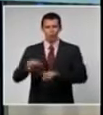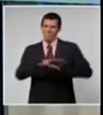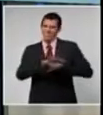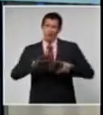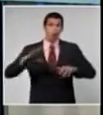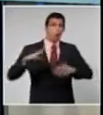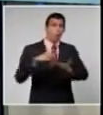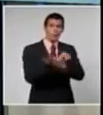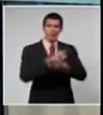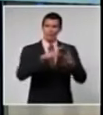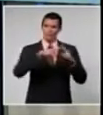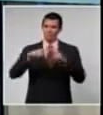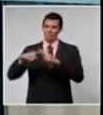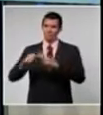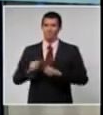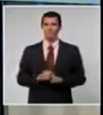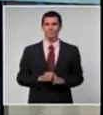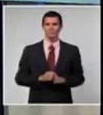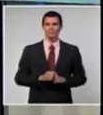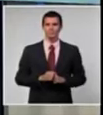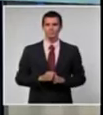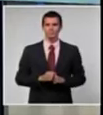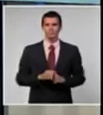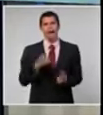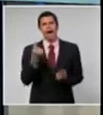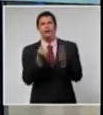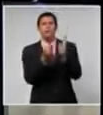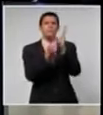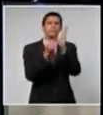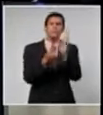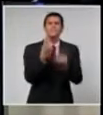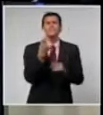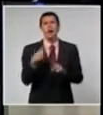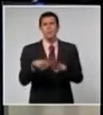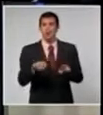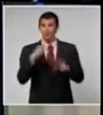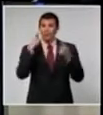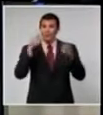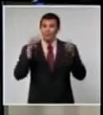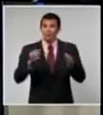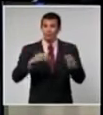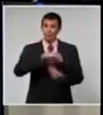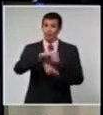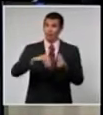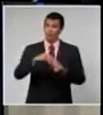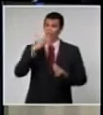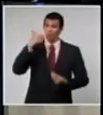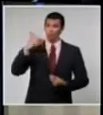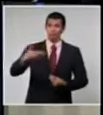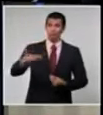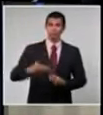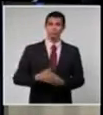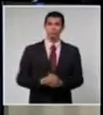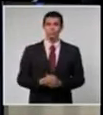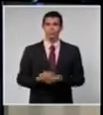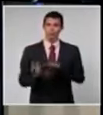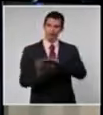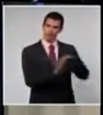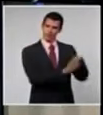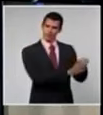retocar, pero realmente se aprecia la mejoría. Por otra parte, uno de los mejores futbolistas del mundo, Cristiano